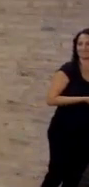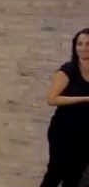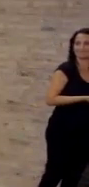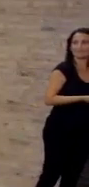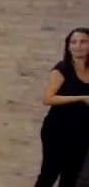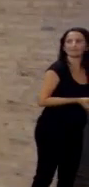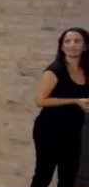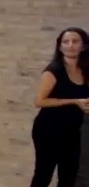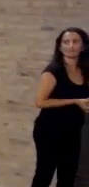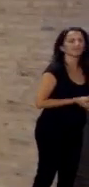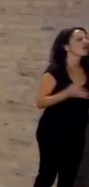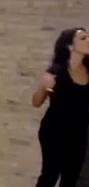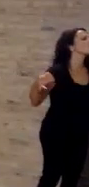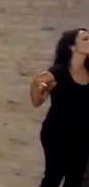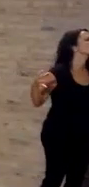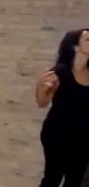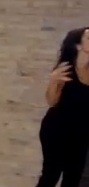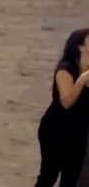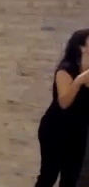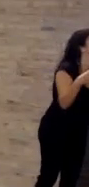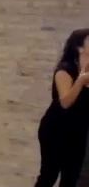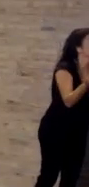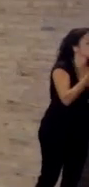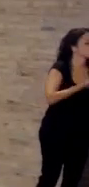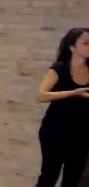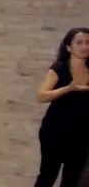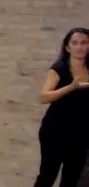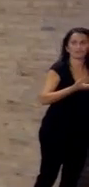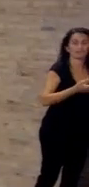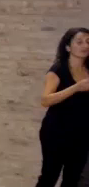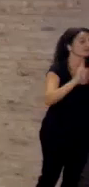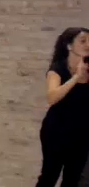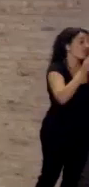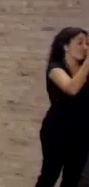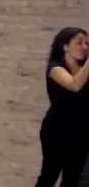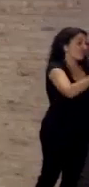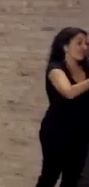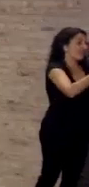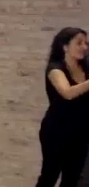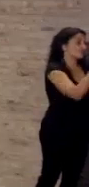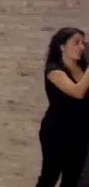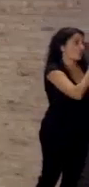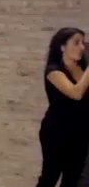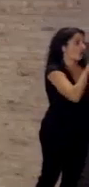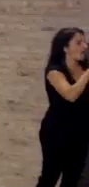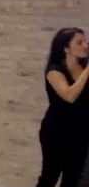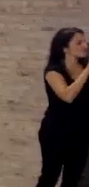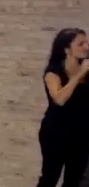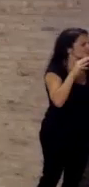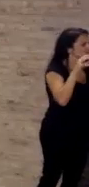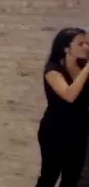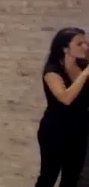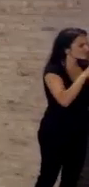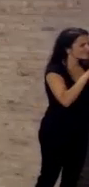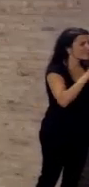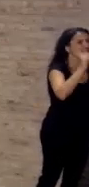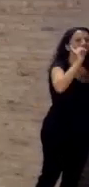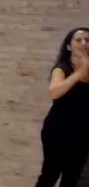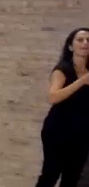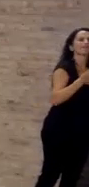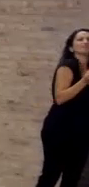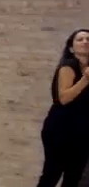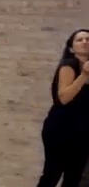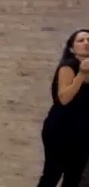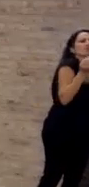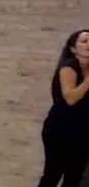asamblea Qué te parece qu A qué se juntan habla de los derechos de las mujeres y qué